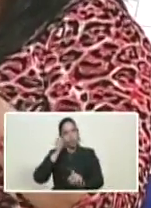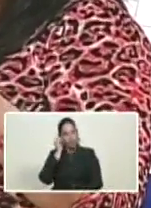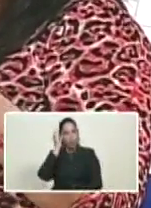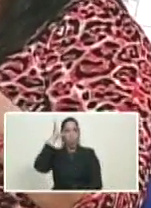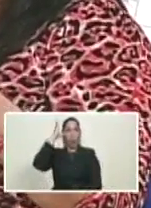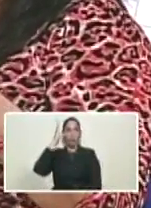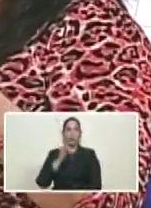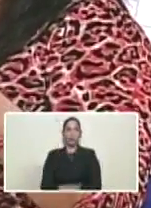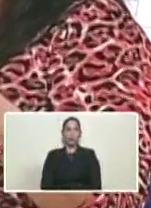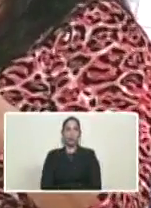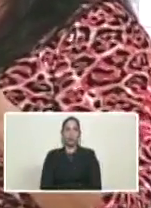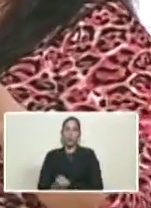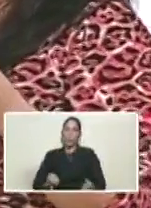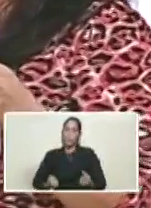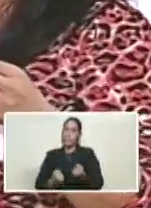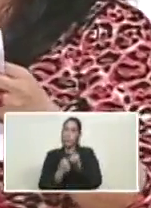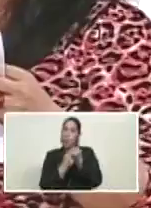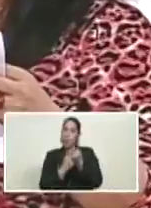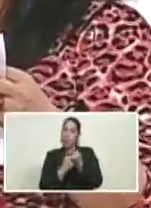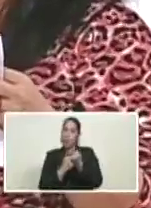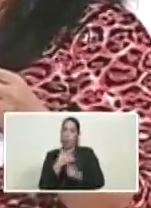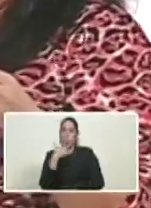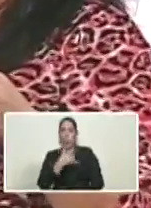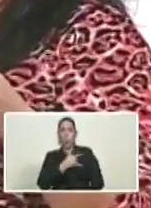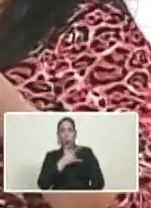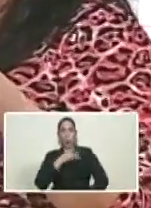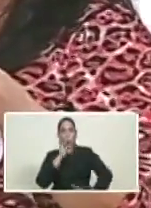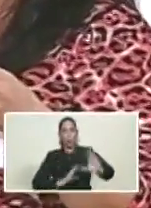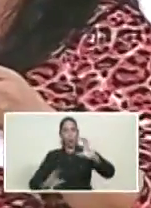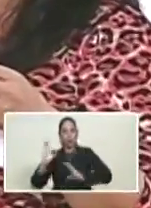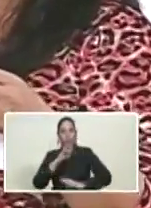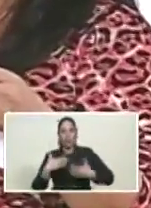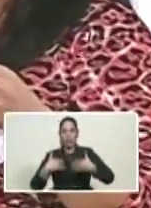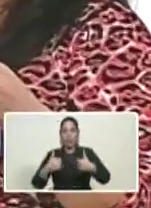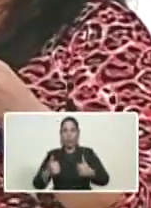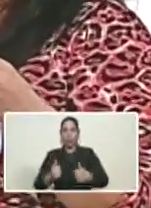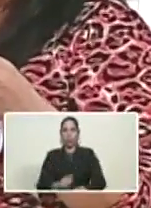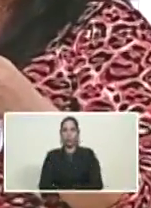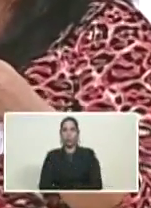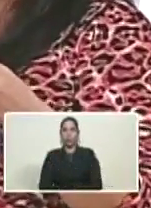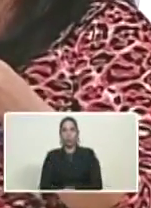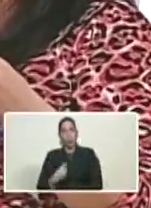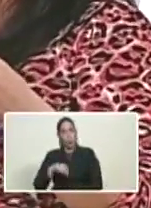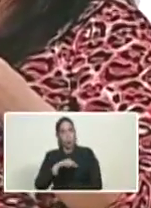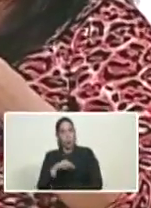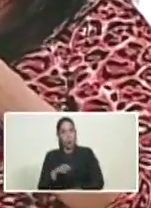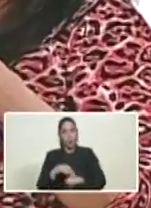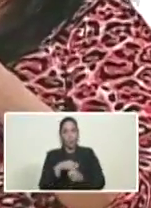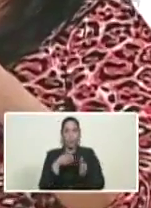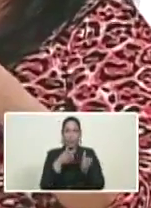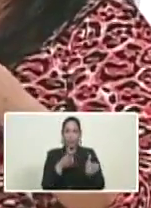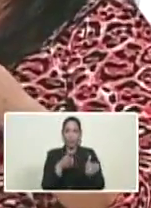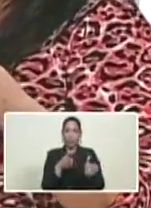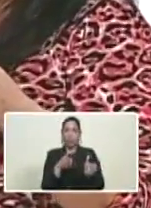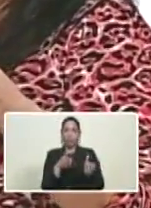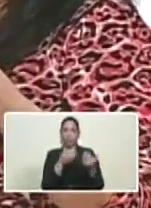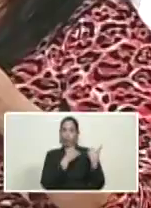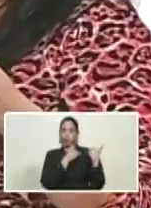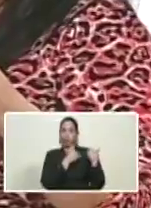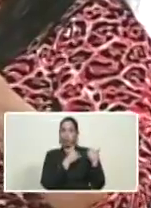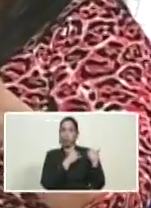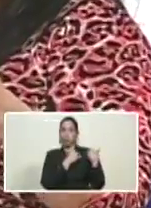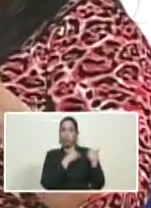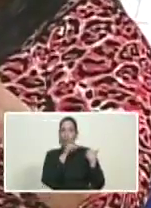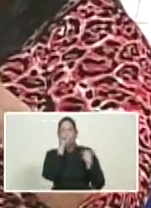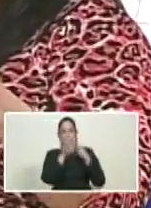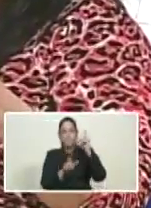capacitar con el apoyo de la Universidad de la Ciencia de la Salud en la rectoría de nuestro ministro, un